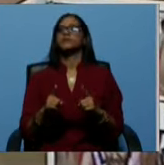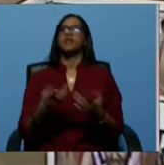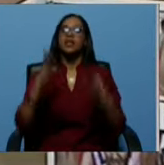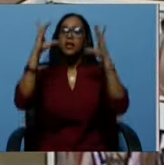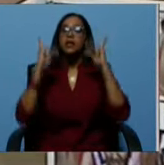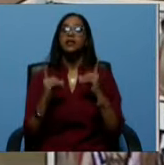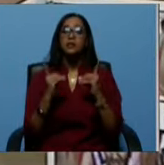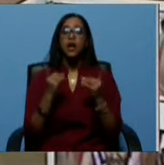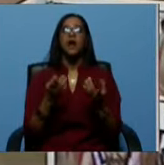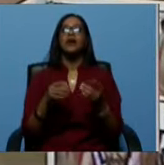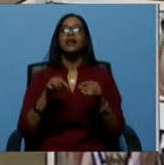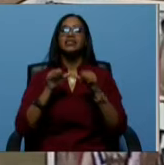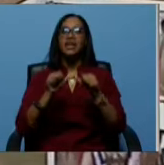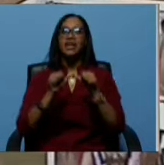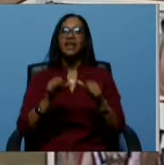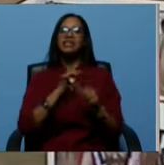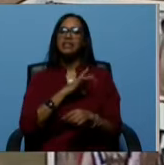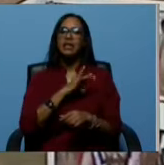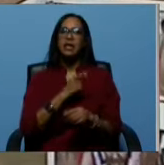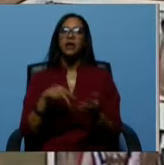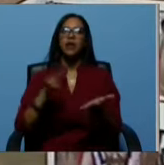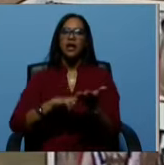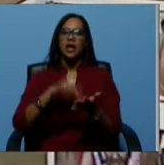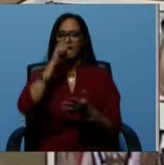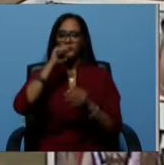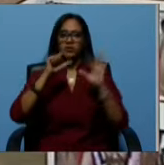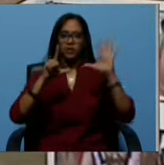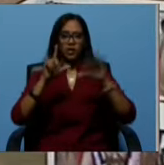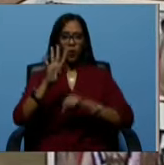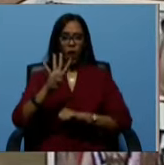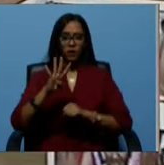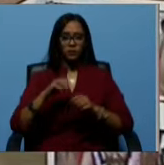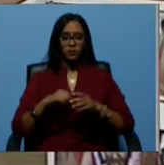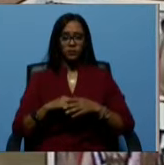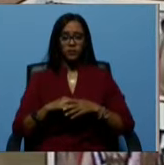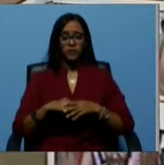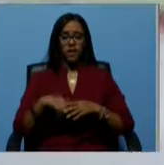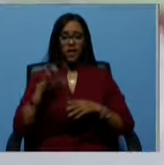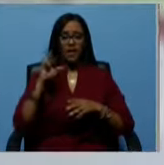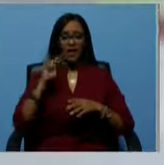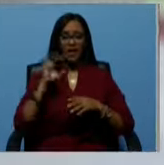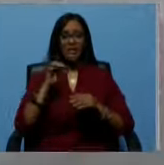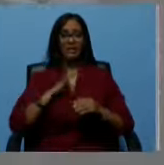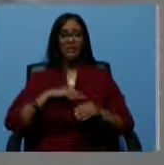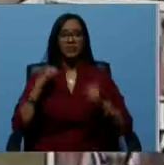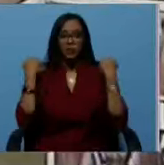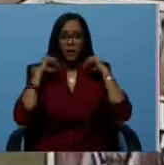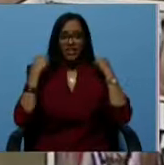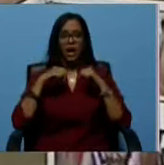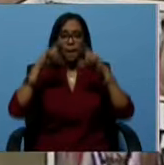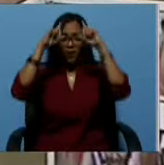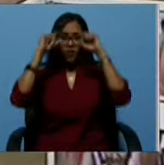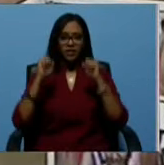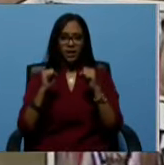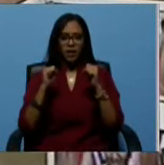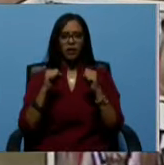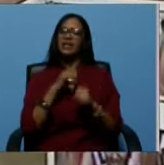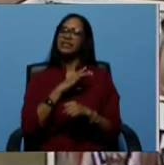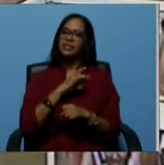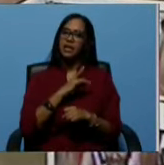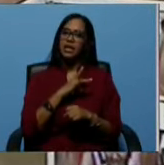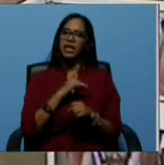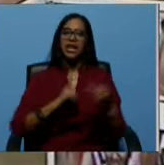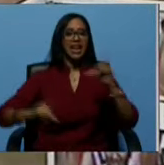decisión de quedarse en Chile y anunció su regreso para el año 74. Enrique estaba haciendo su práctica profesional en LAN Chile y